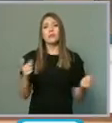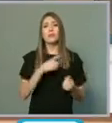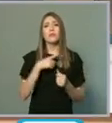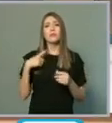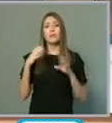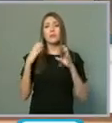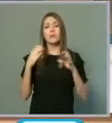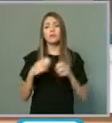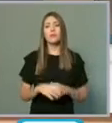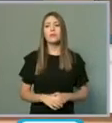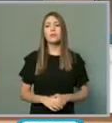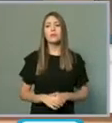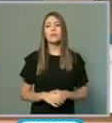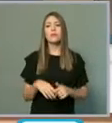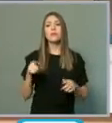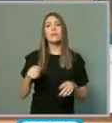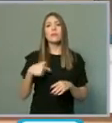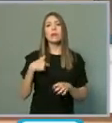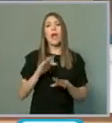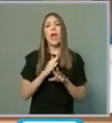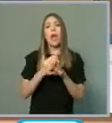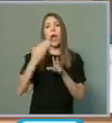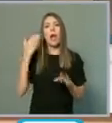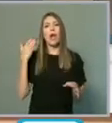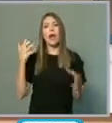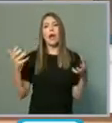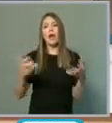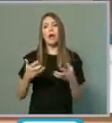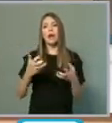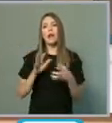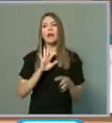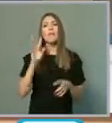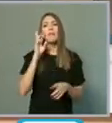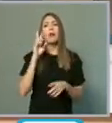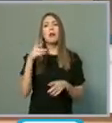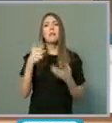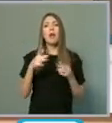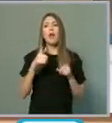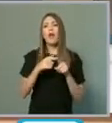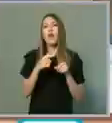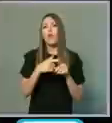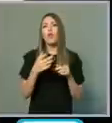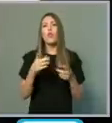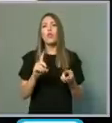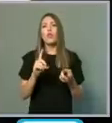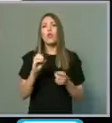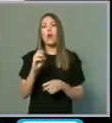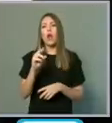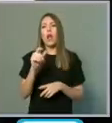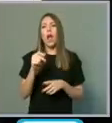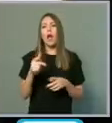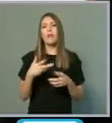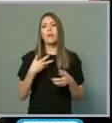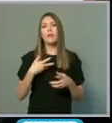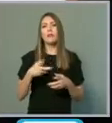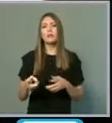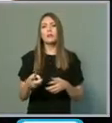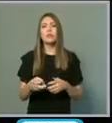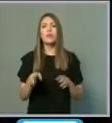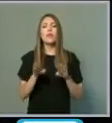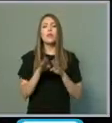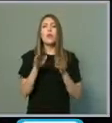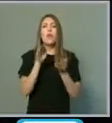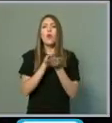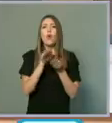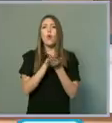este lado yo ya tengo una que previamente ya había hecho, nada más para que veamos el color doradito que obtienen. Entonces, es como una tortita